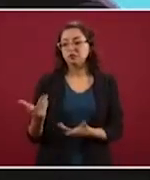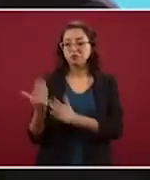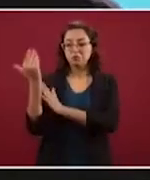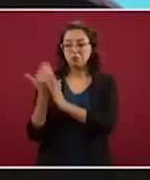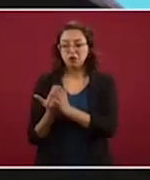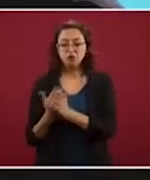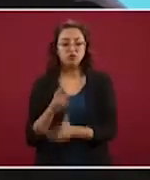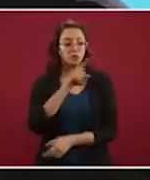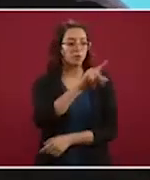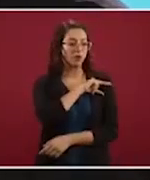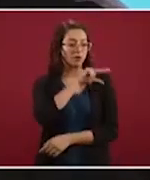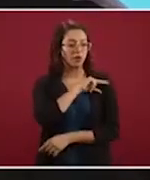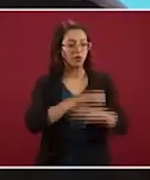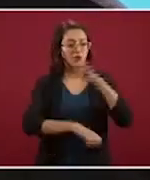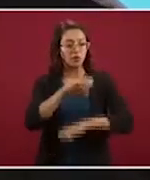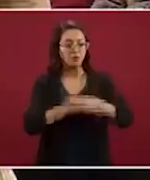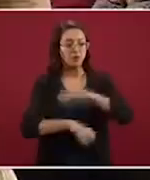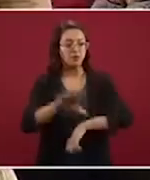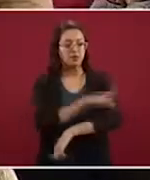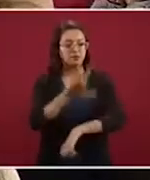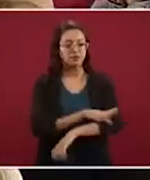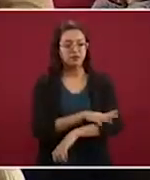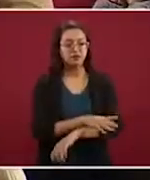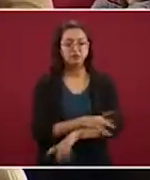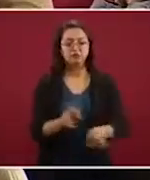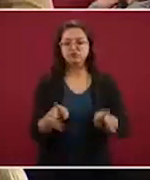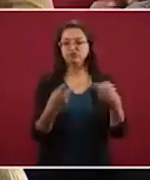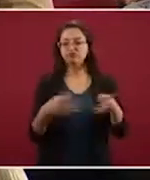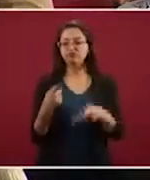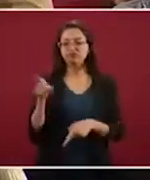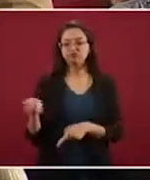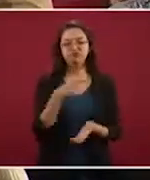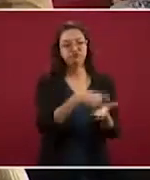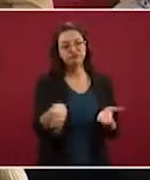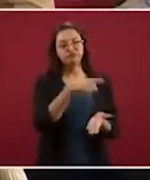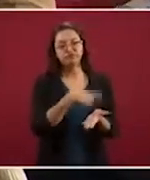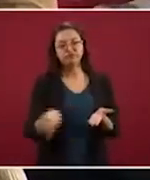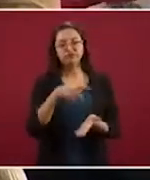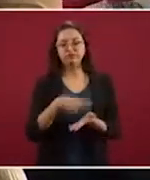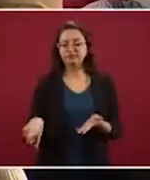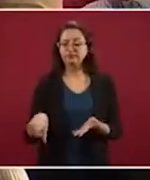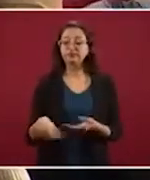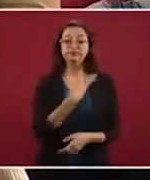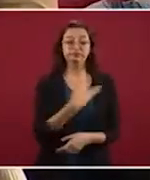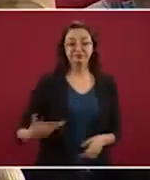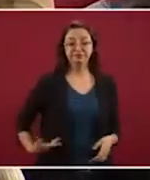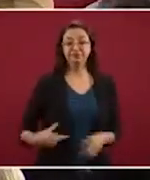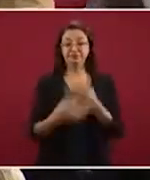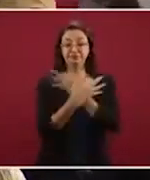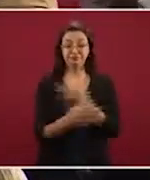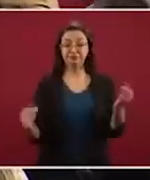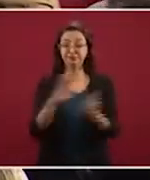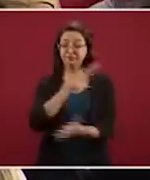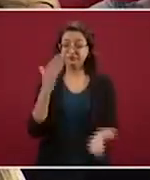los generadores privados. Ordenó el presidente detener el declive que se